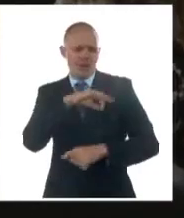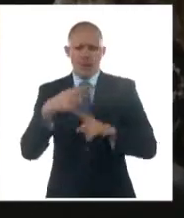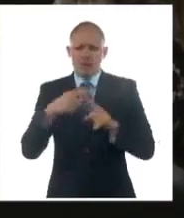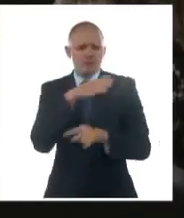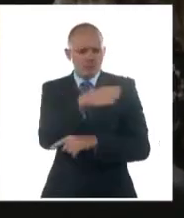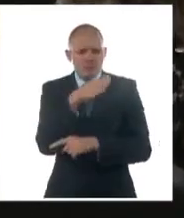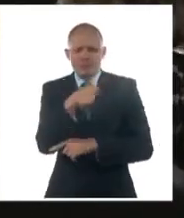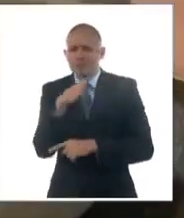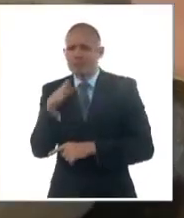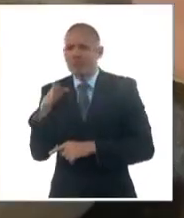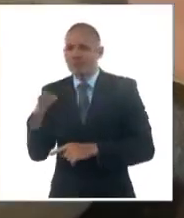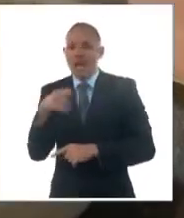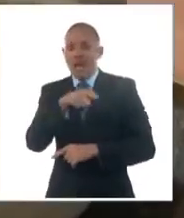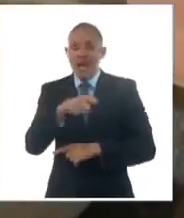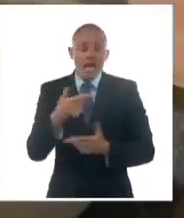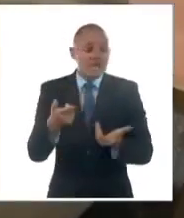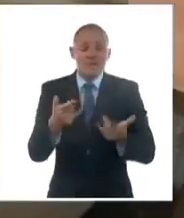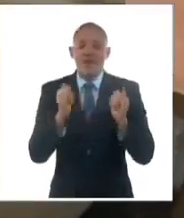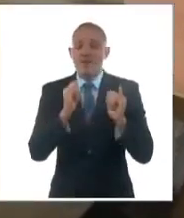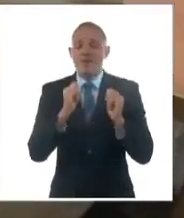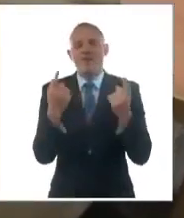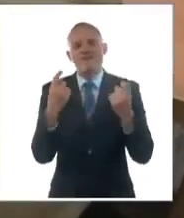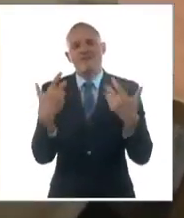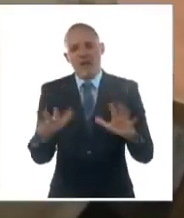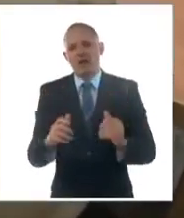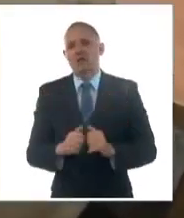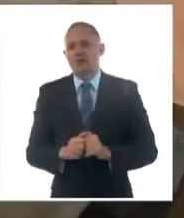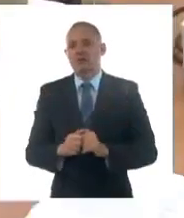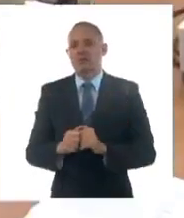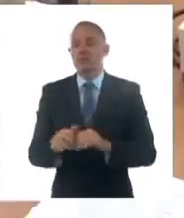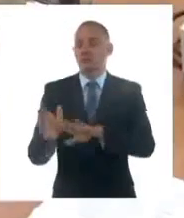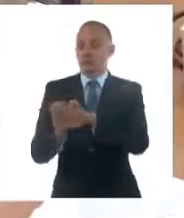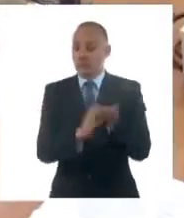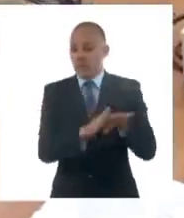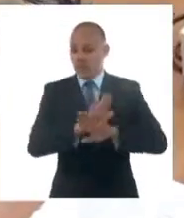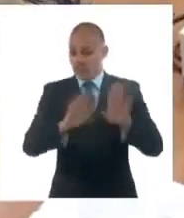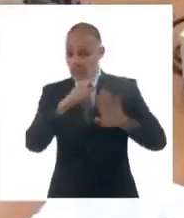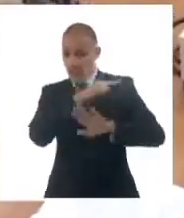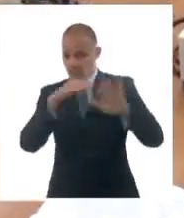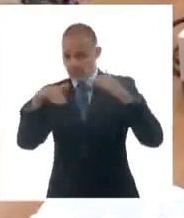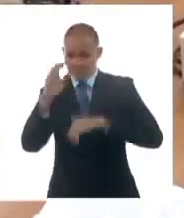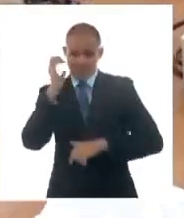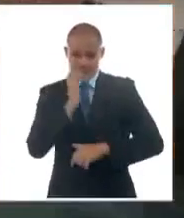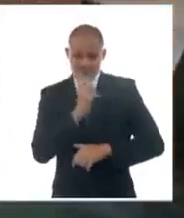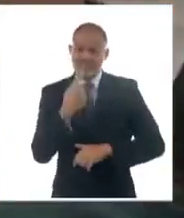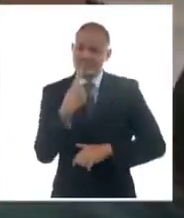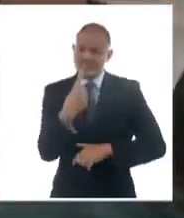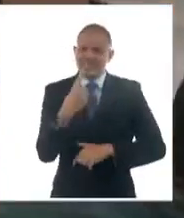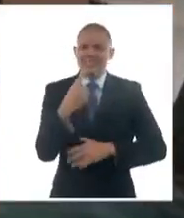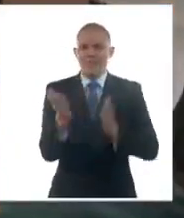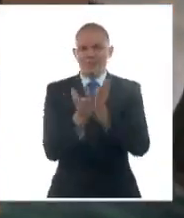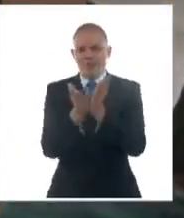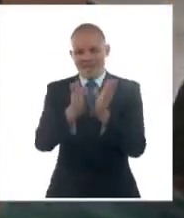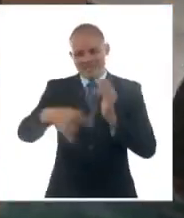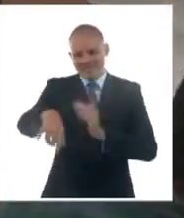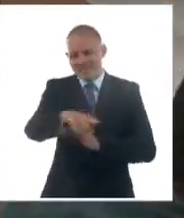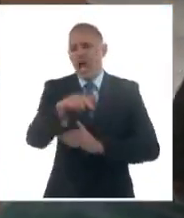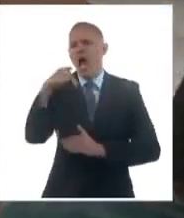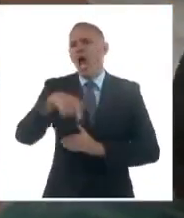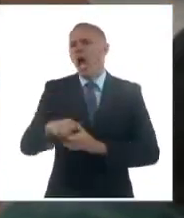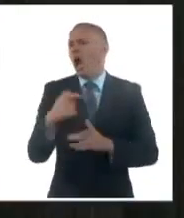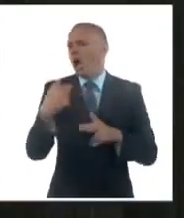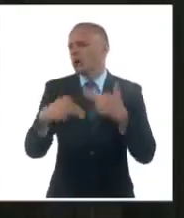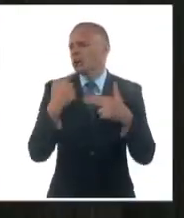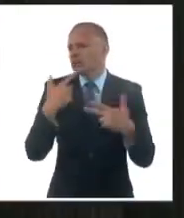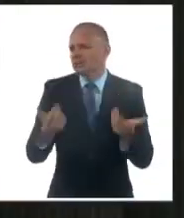de gobierno convocó a los directivos de la escuela y a los alumnos que, como parte de sus actividades escolares, realicen un ejercicio